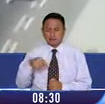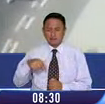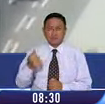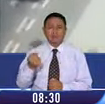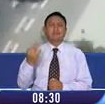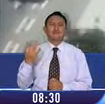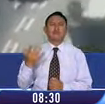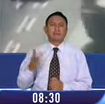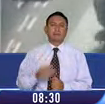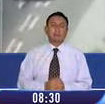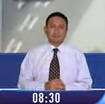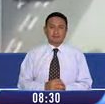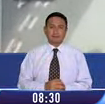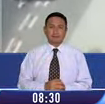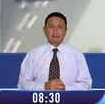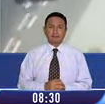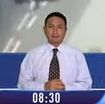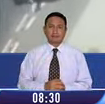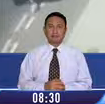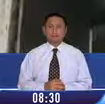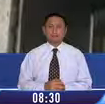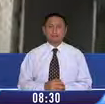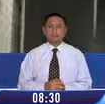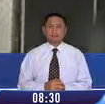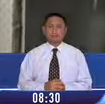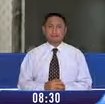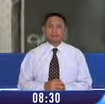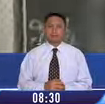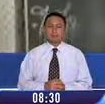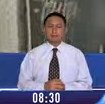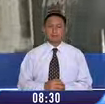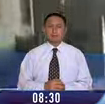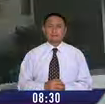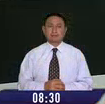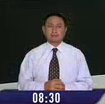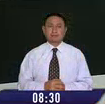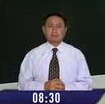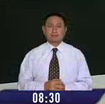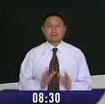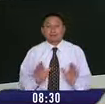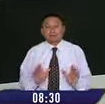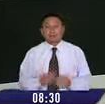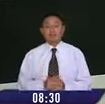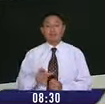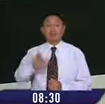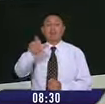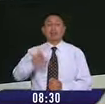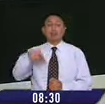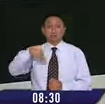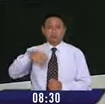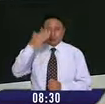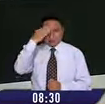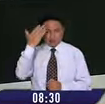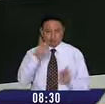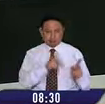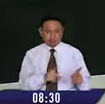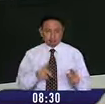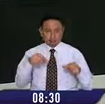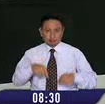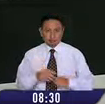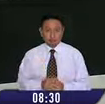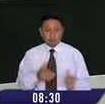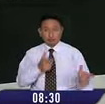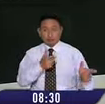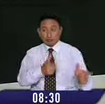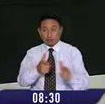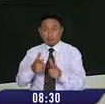el monto que se llevaron. En Quito informó Iván Casamen. Se supone que es gente que está entrenada justamente para combatir la delincuencia,